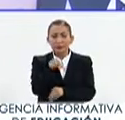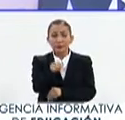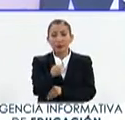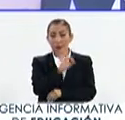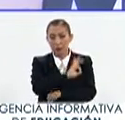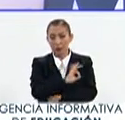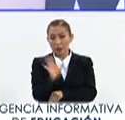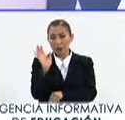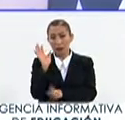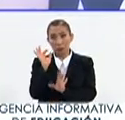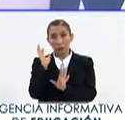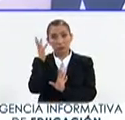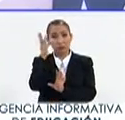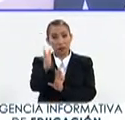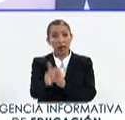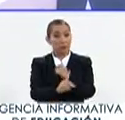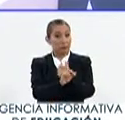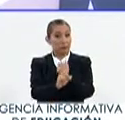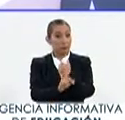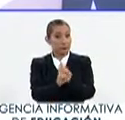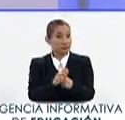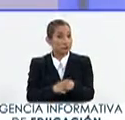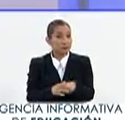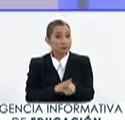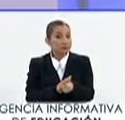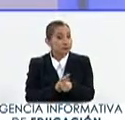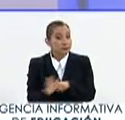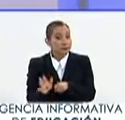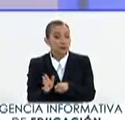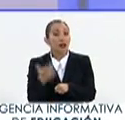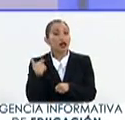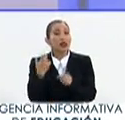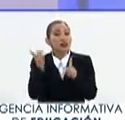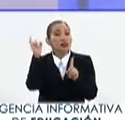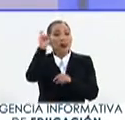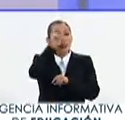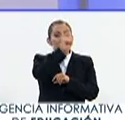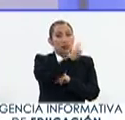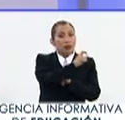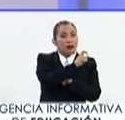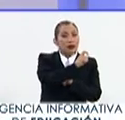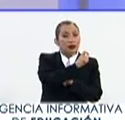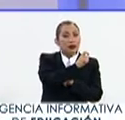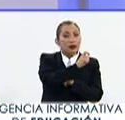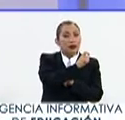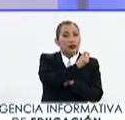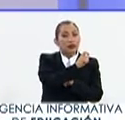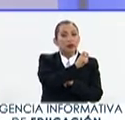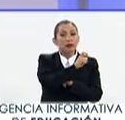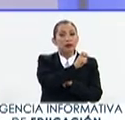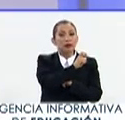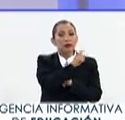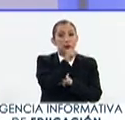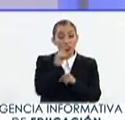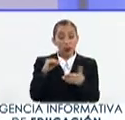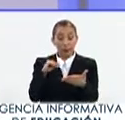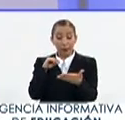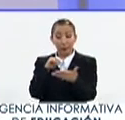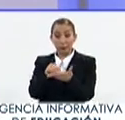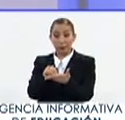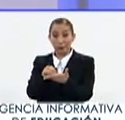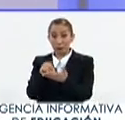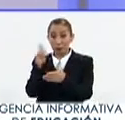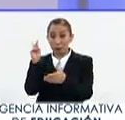la posibilidad hasta ahí. El problema es que la dificultad es de que al añadir